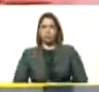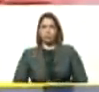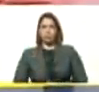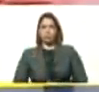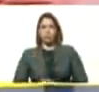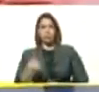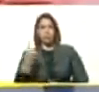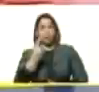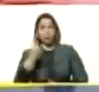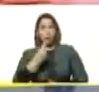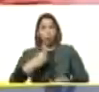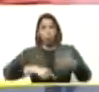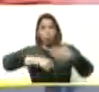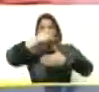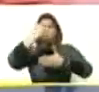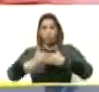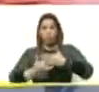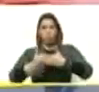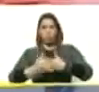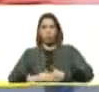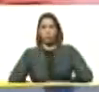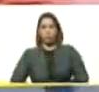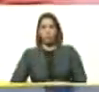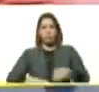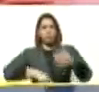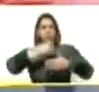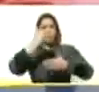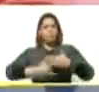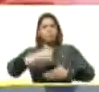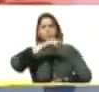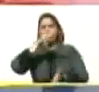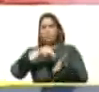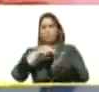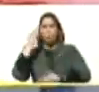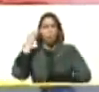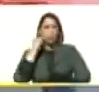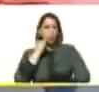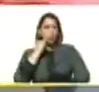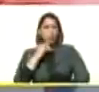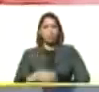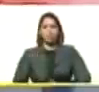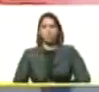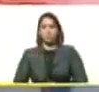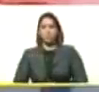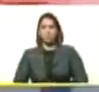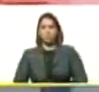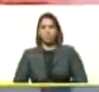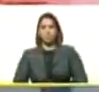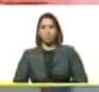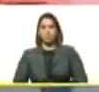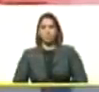en un solo proyecto, el proyecto nacional Simón Bolívar.